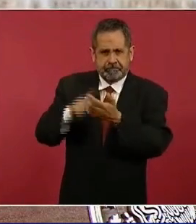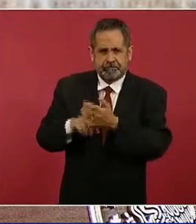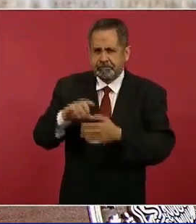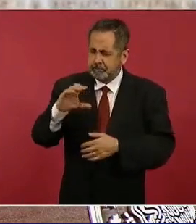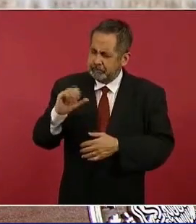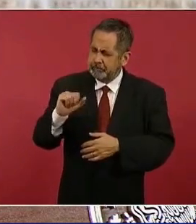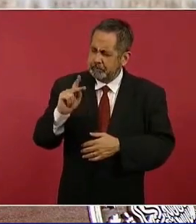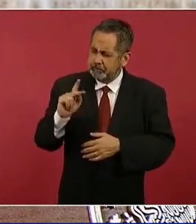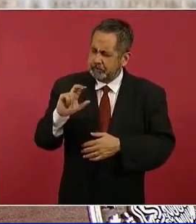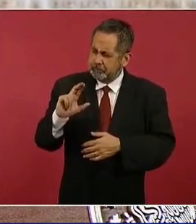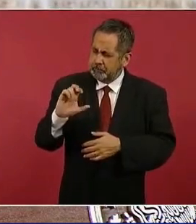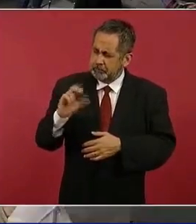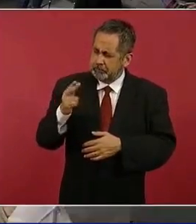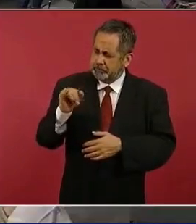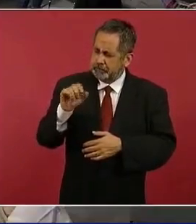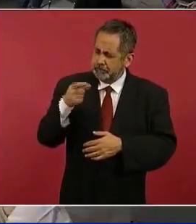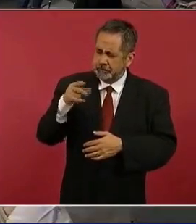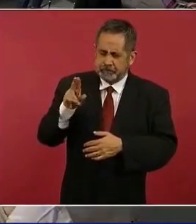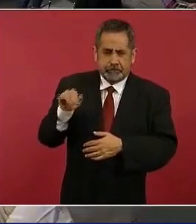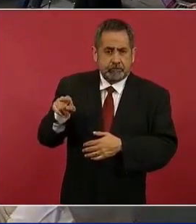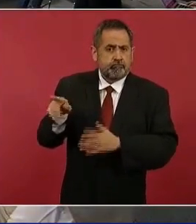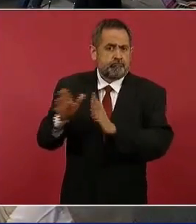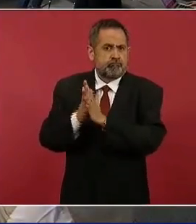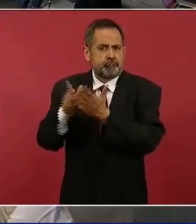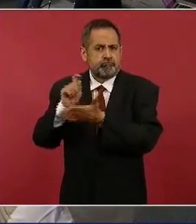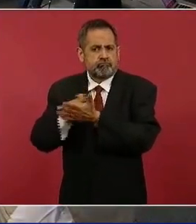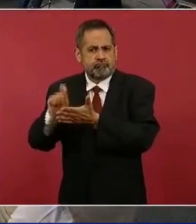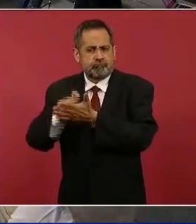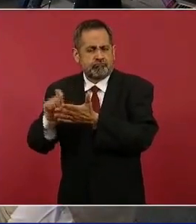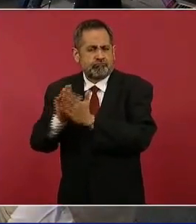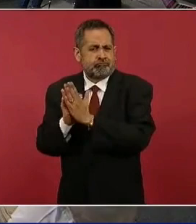Kapuscinski, que ha escrito libros